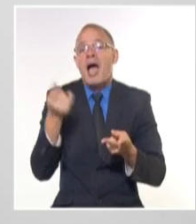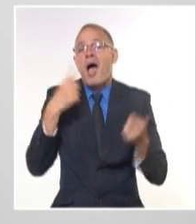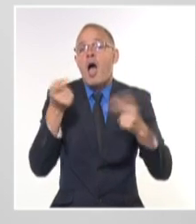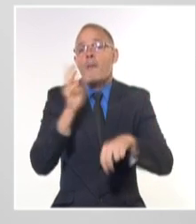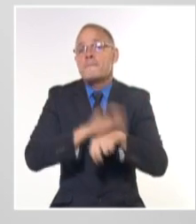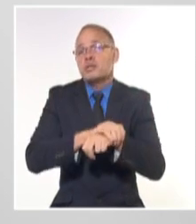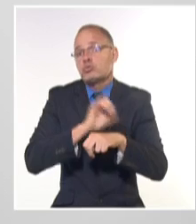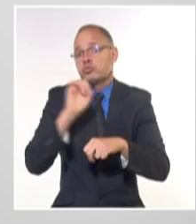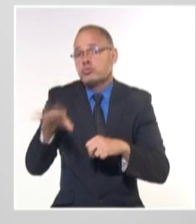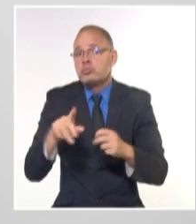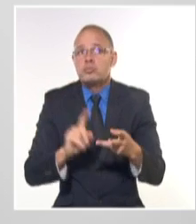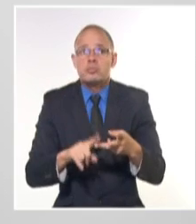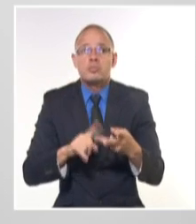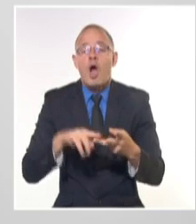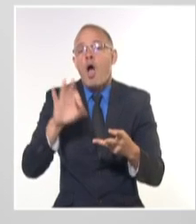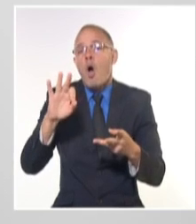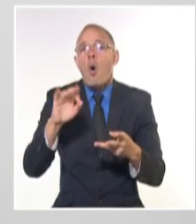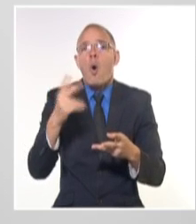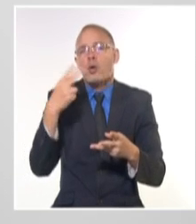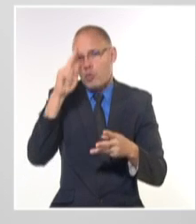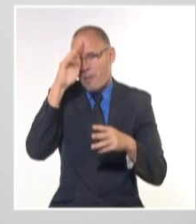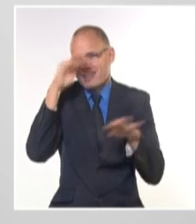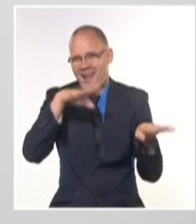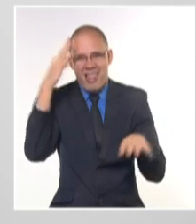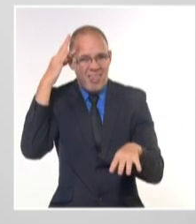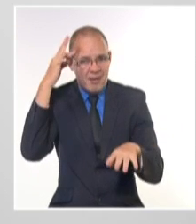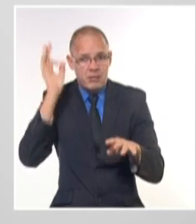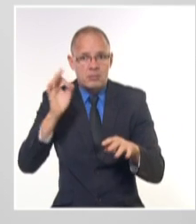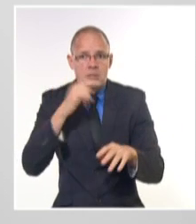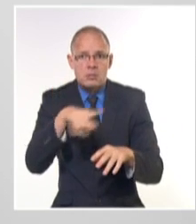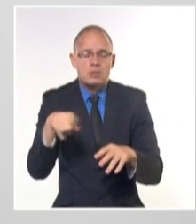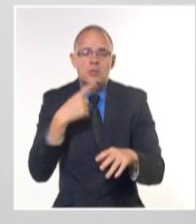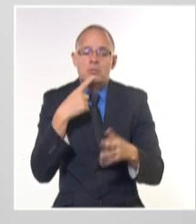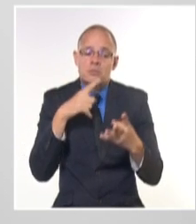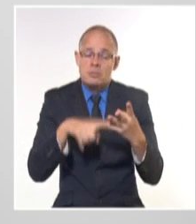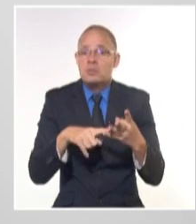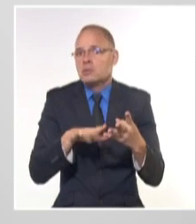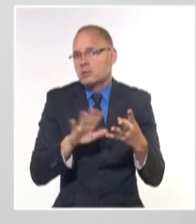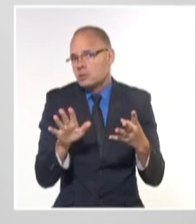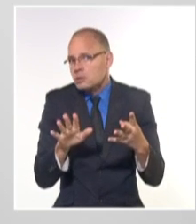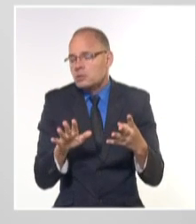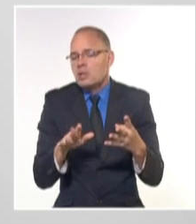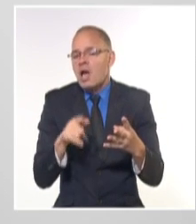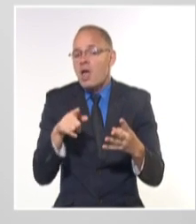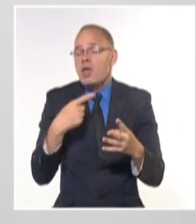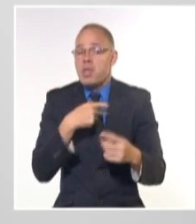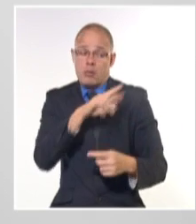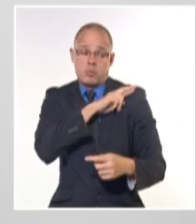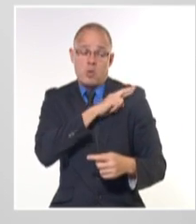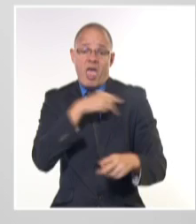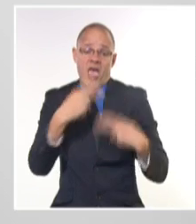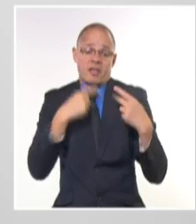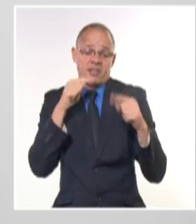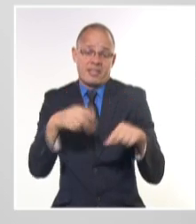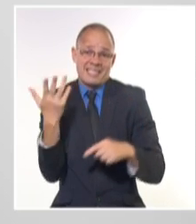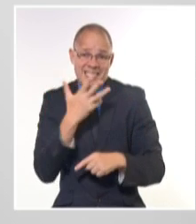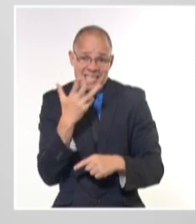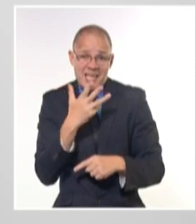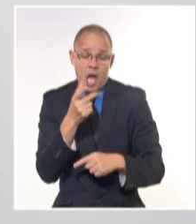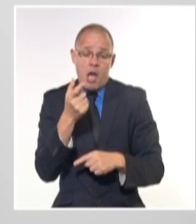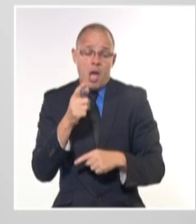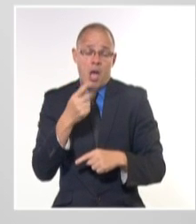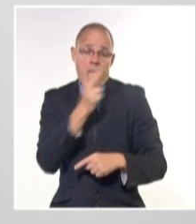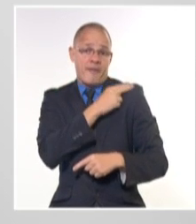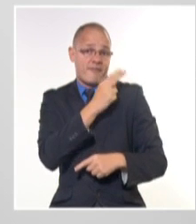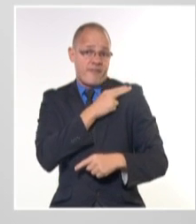centros asistenciales, si no se realizan por el obligado que realmente es el jefe de núcleo. Es decir, hay una responsabilidad social de la